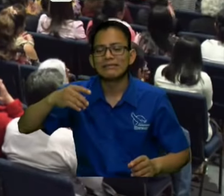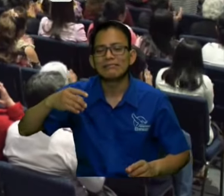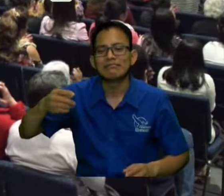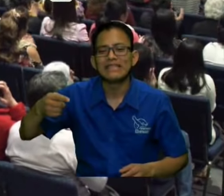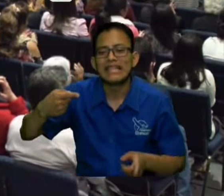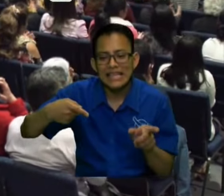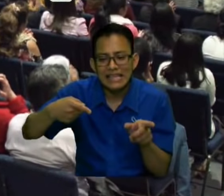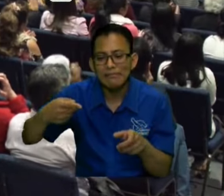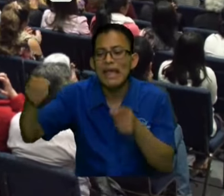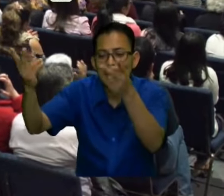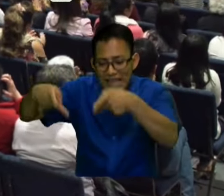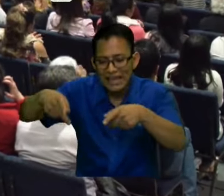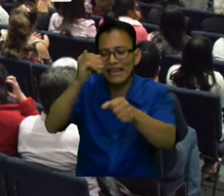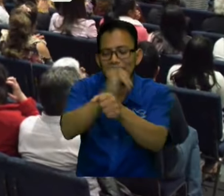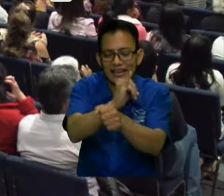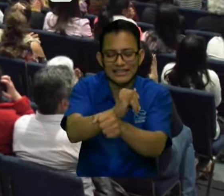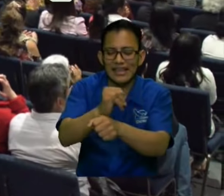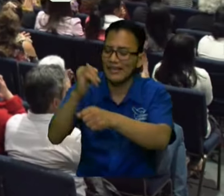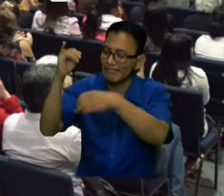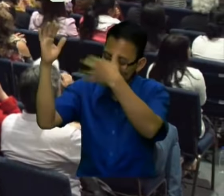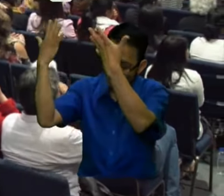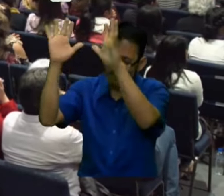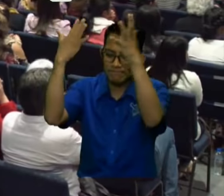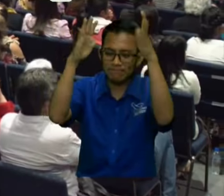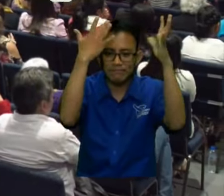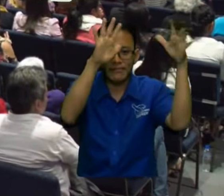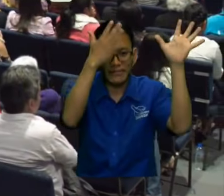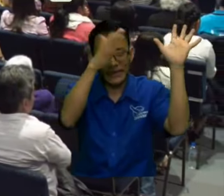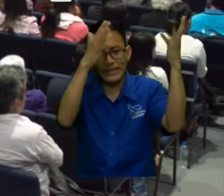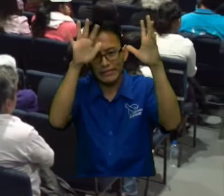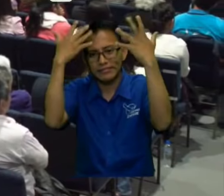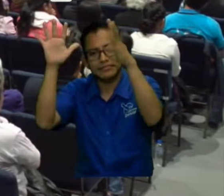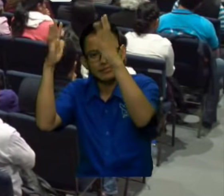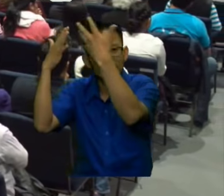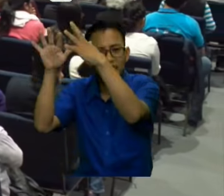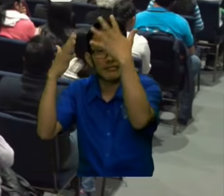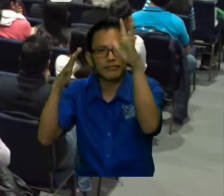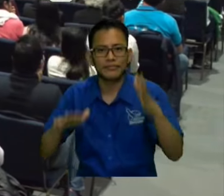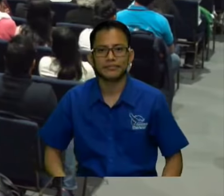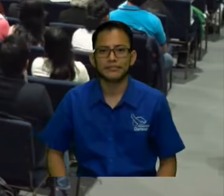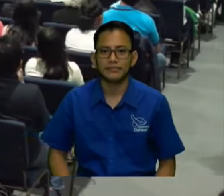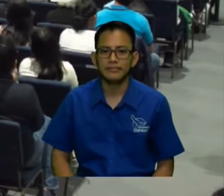que mire pues, se lo voy a poner de esta manera.